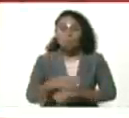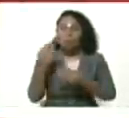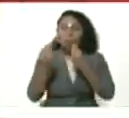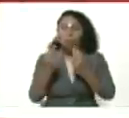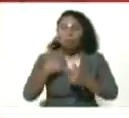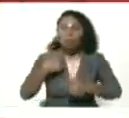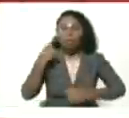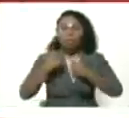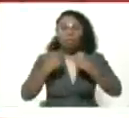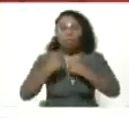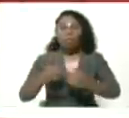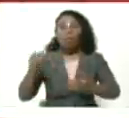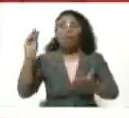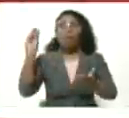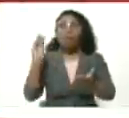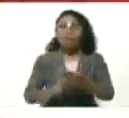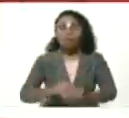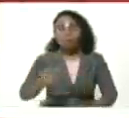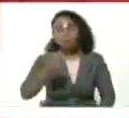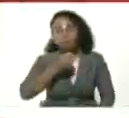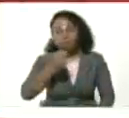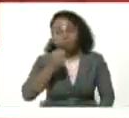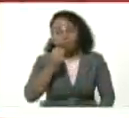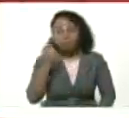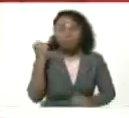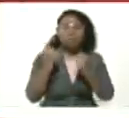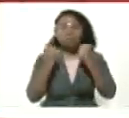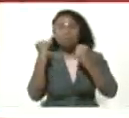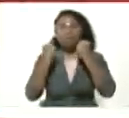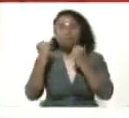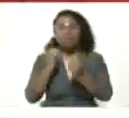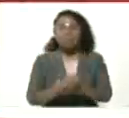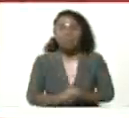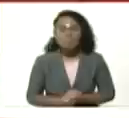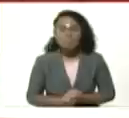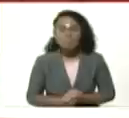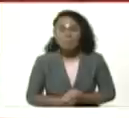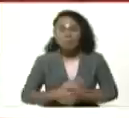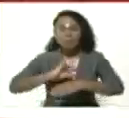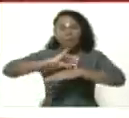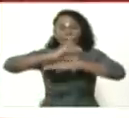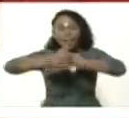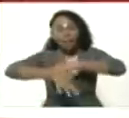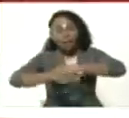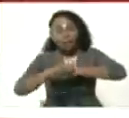ese error? Rueda de prensa otra vez, ¿eh? Ahí se anota carrera. Delta Macuro.